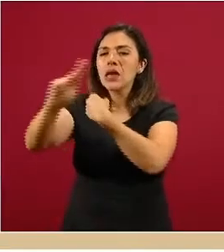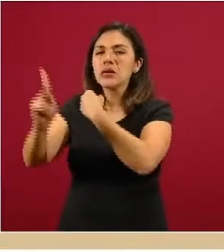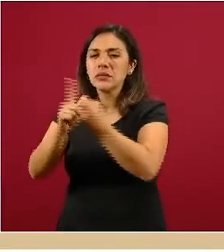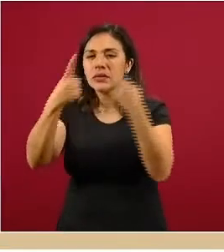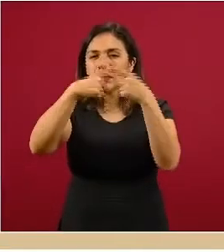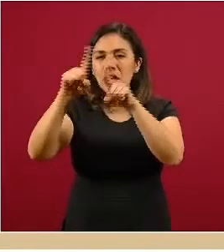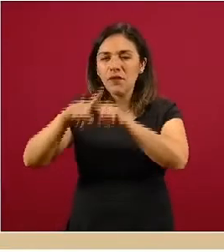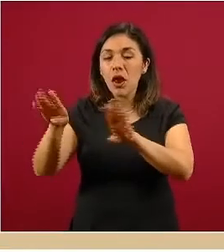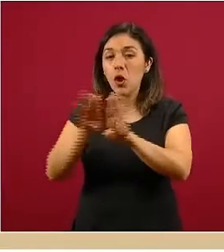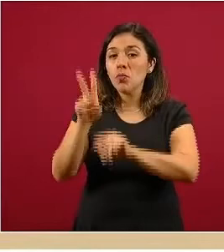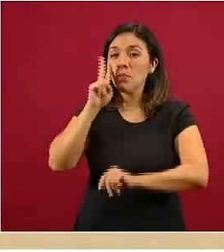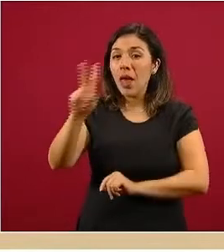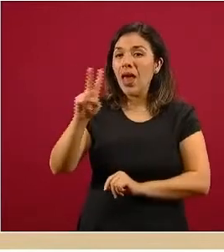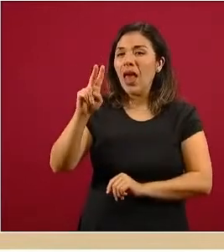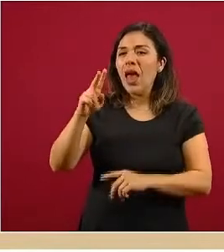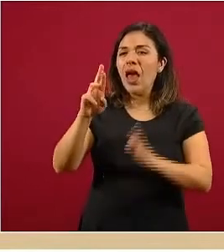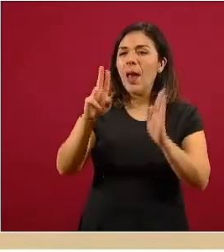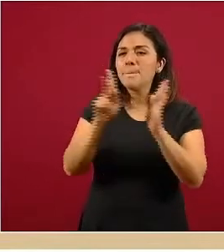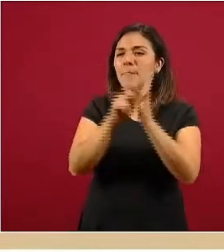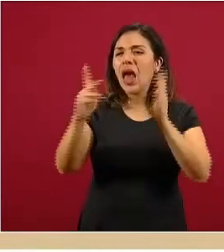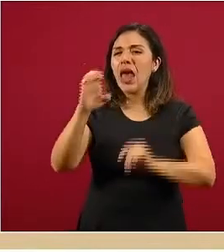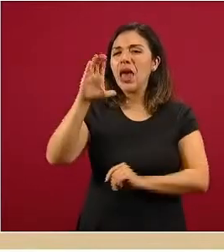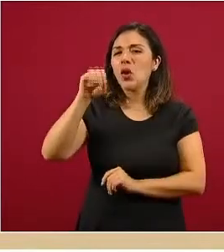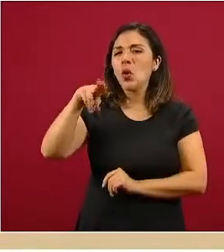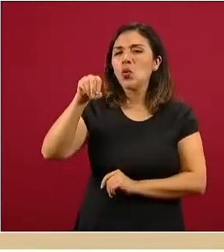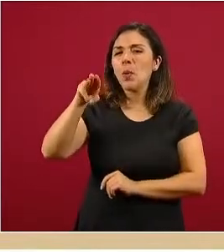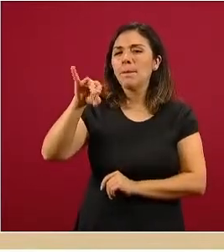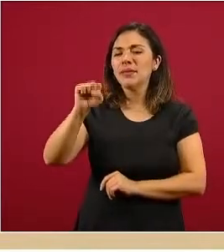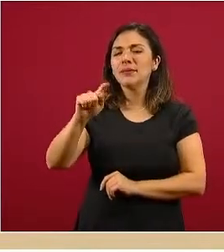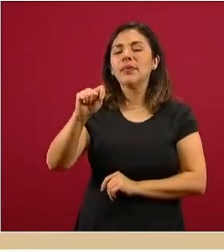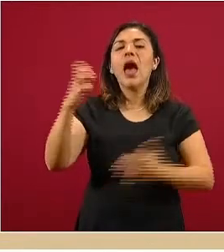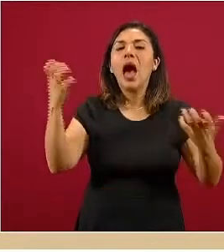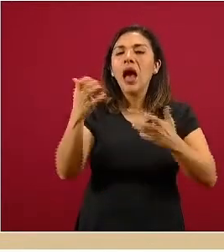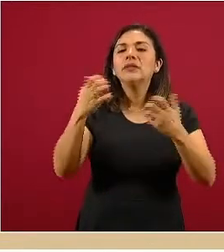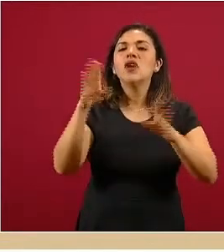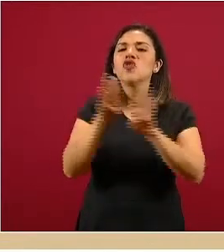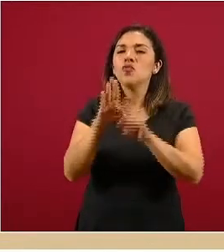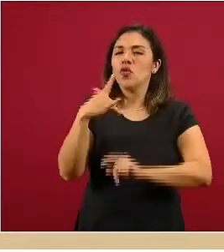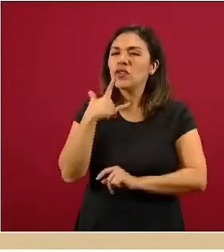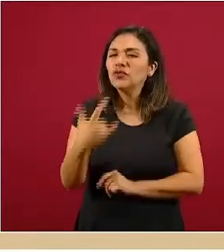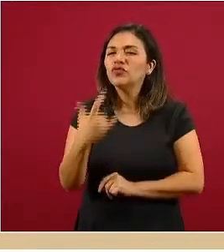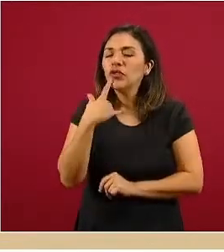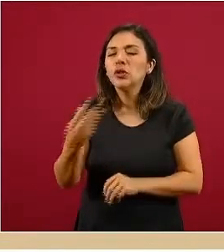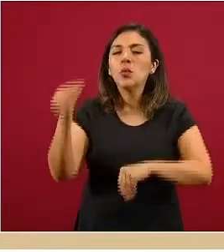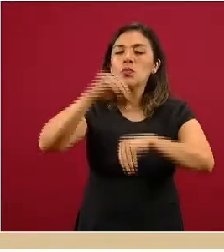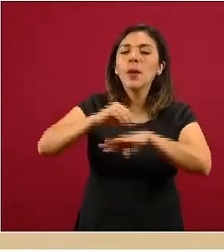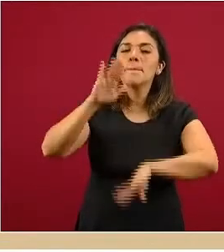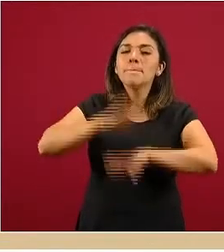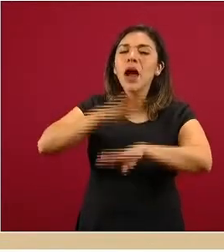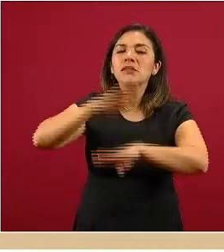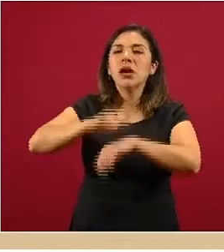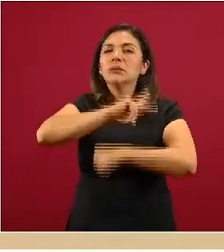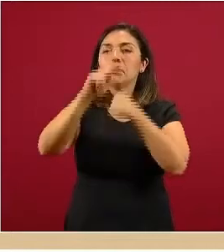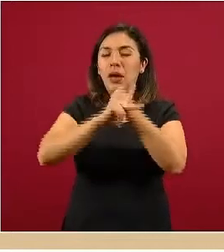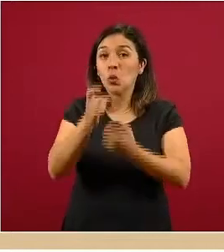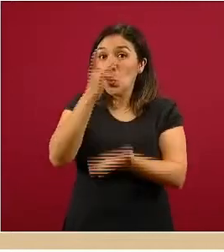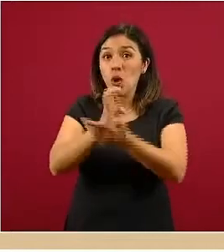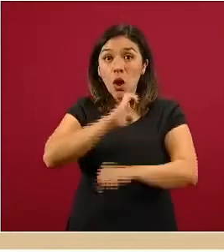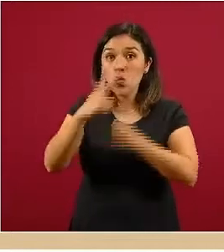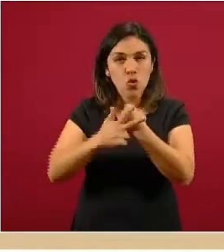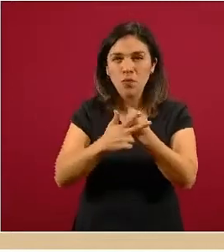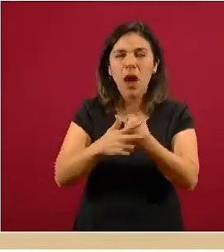Este sistema también, y esto lo pueden ver directamente en esta página web, que es el sistema de